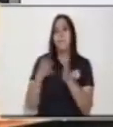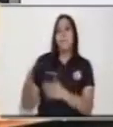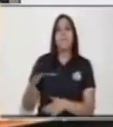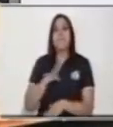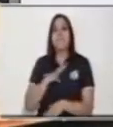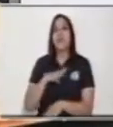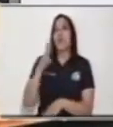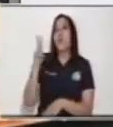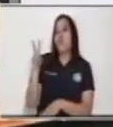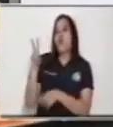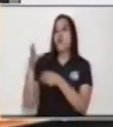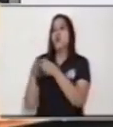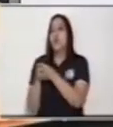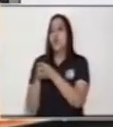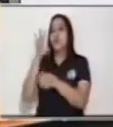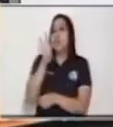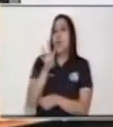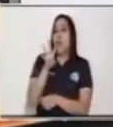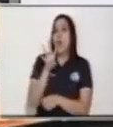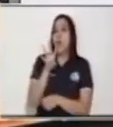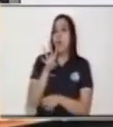de 4 cosas?